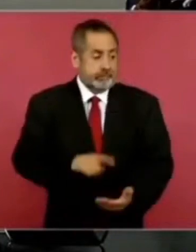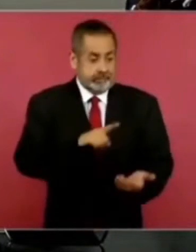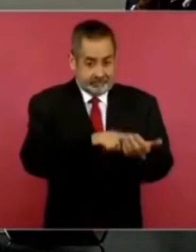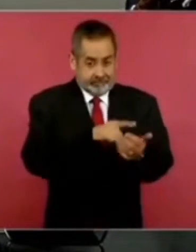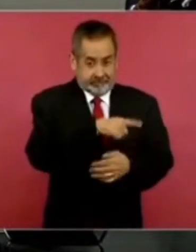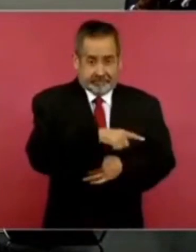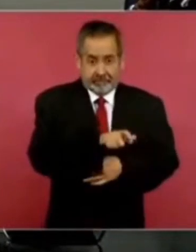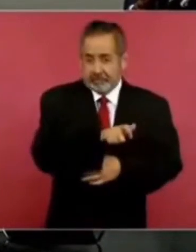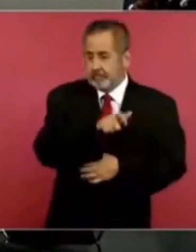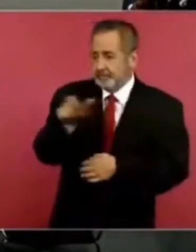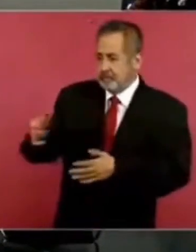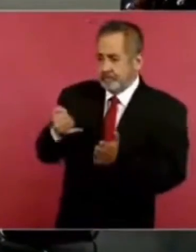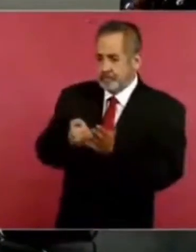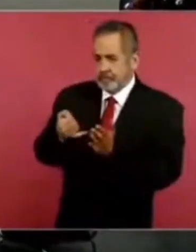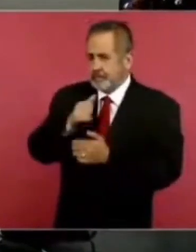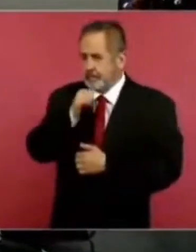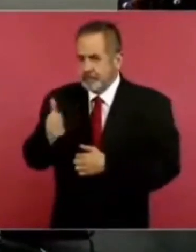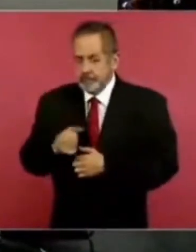Ya sabían